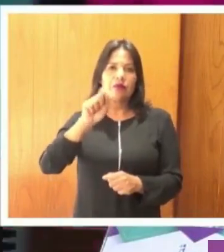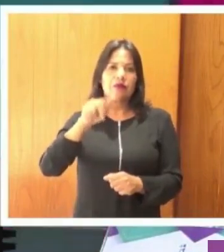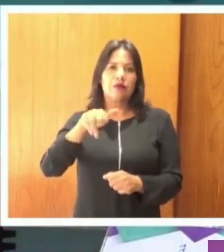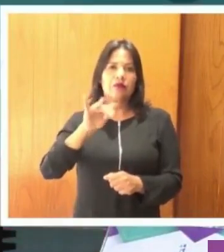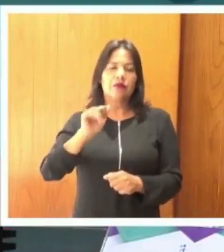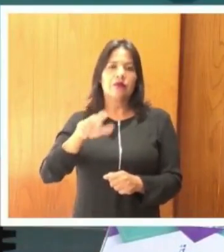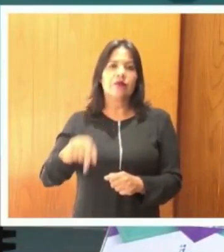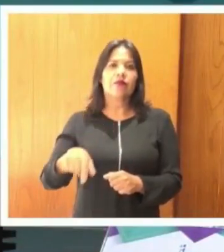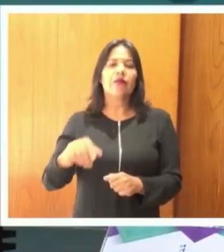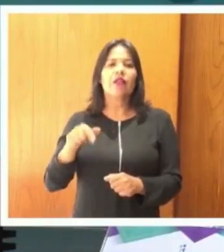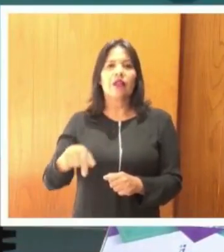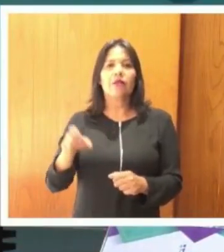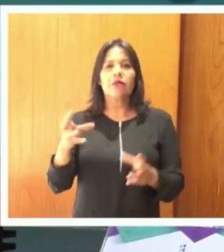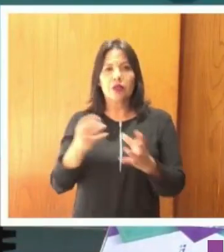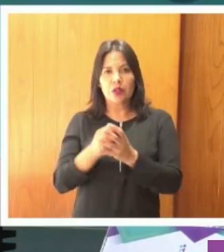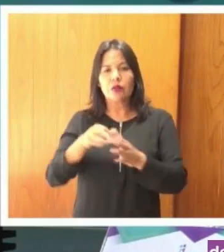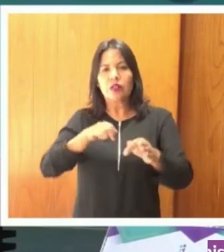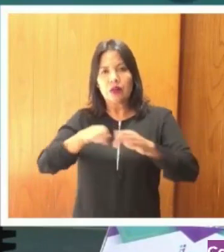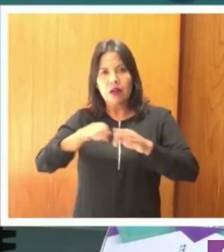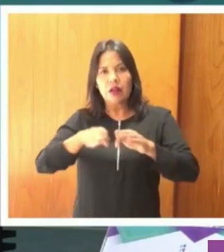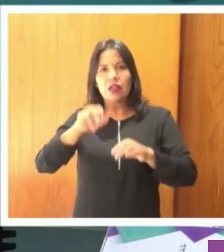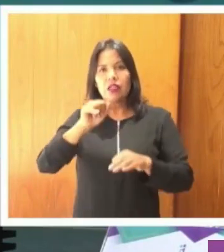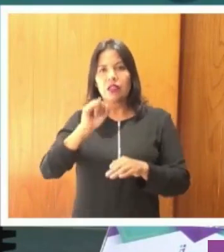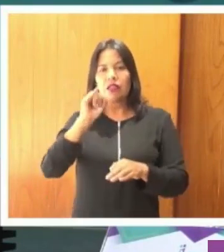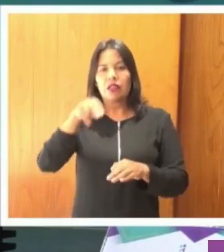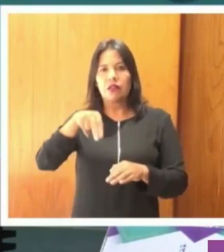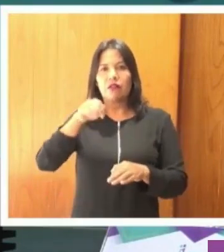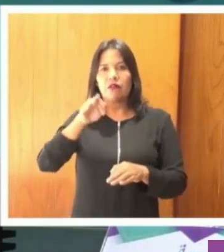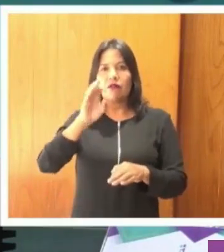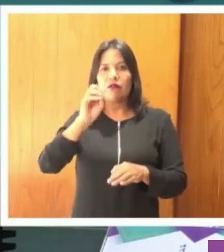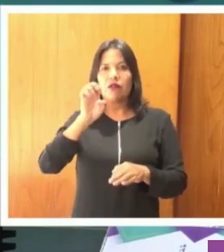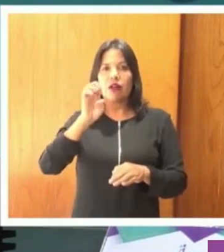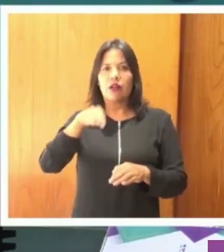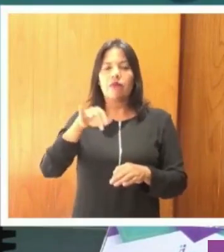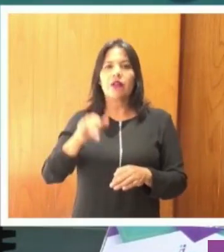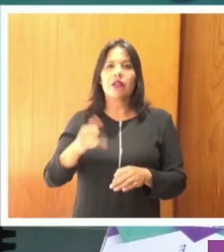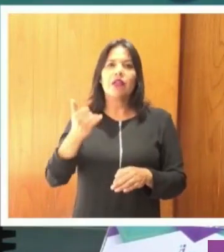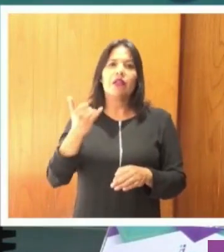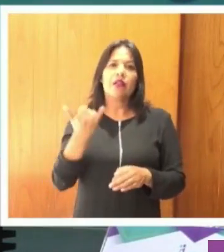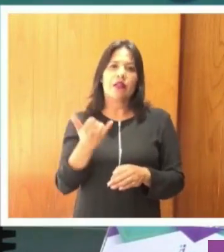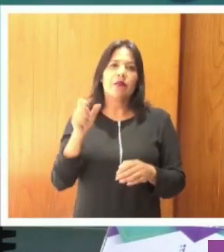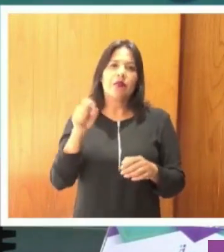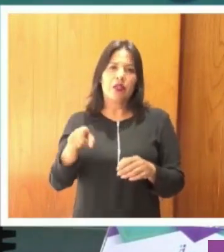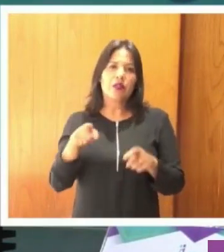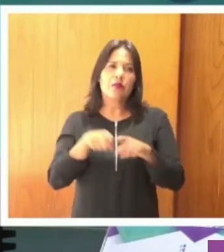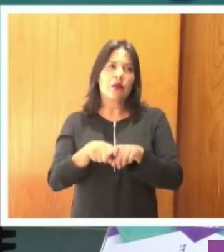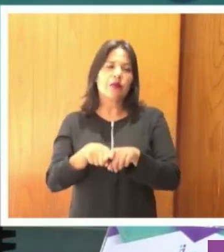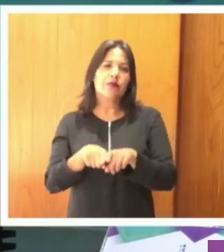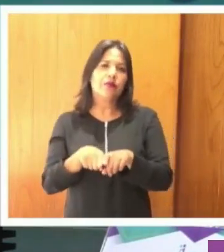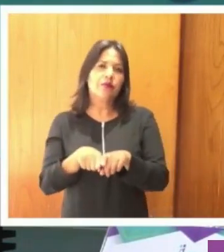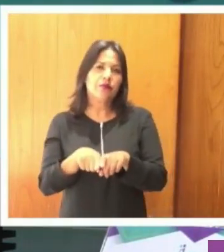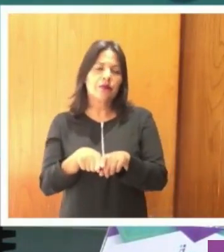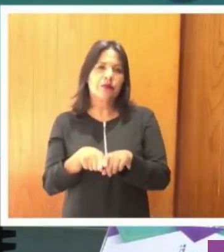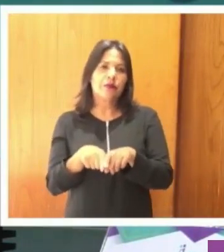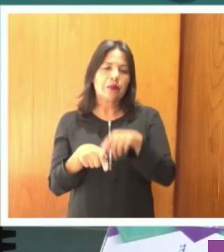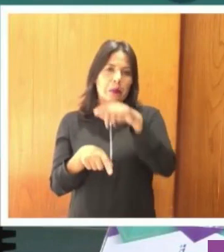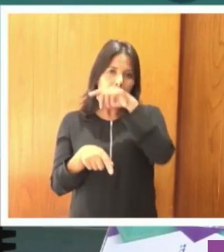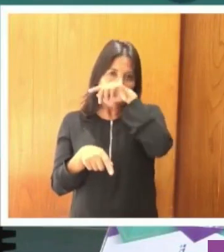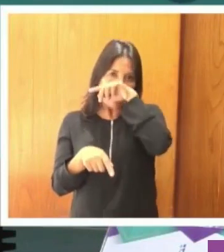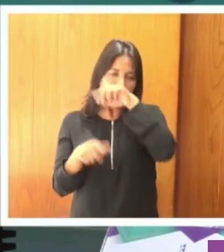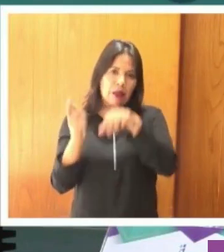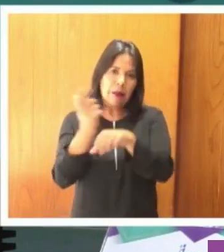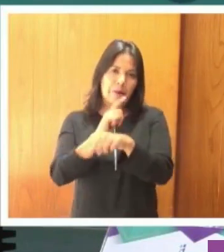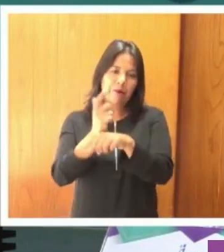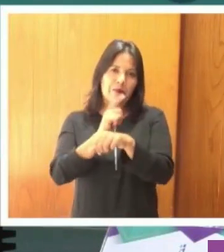en coordinación y colaboración con el InfoEM y también con el… ¿A quién le vamos a dar el nombre? ¿Con el